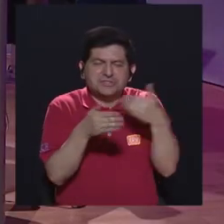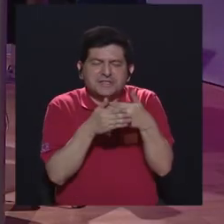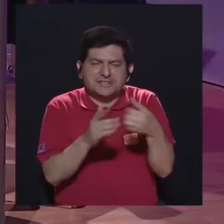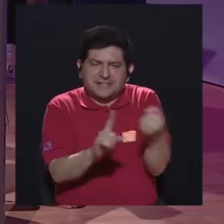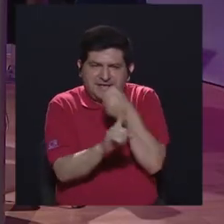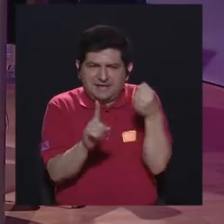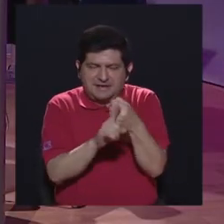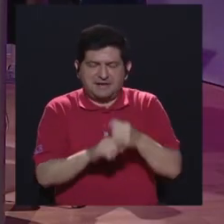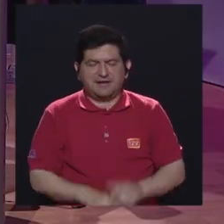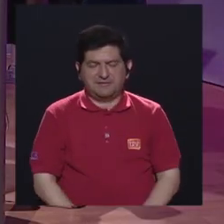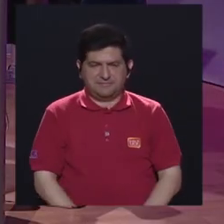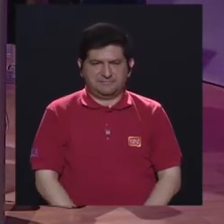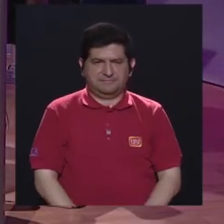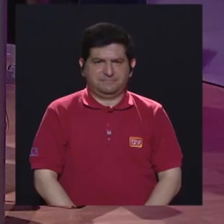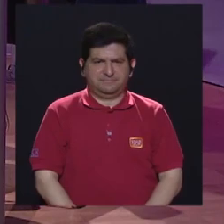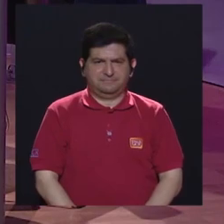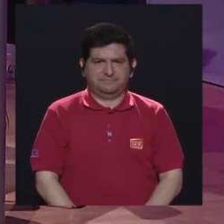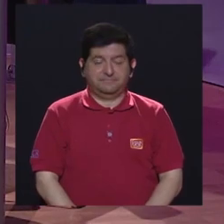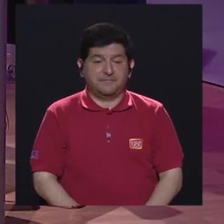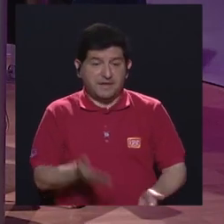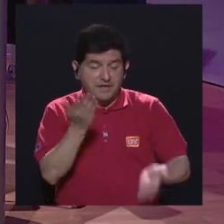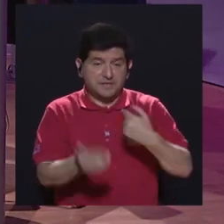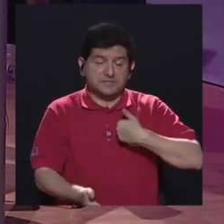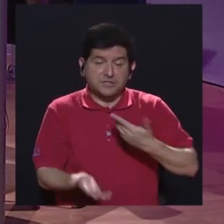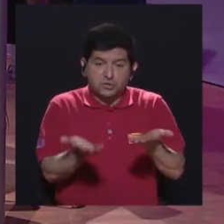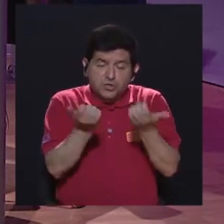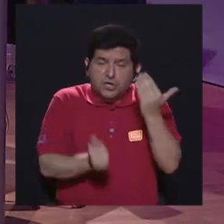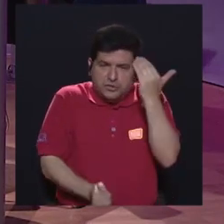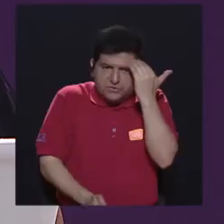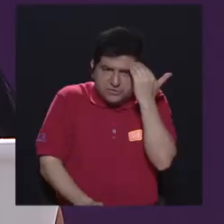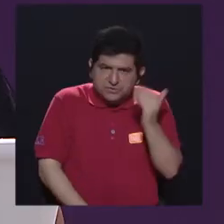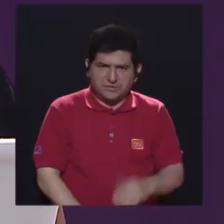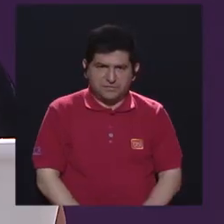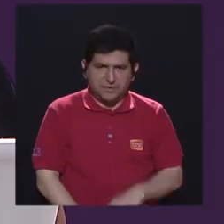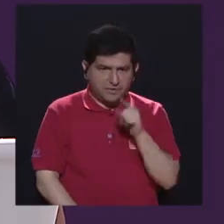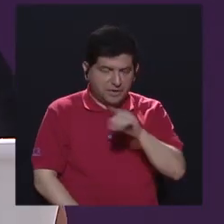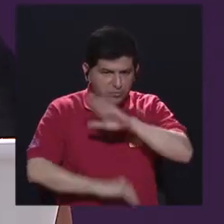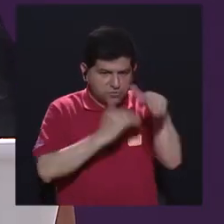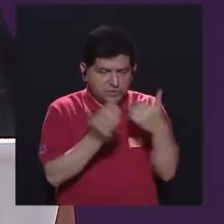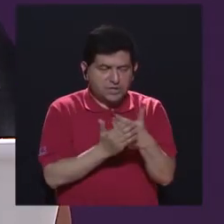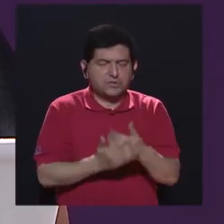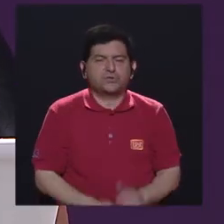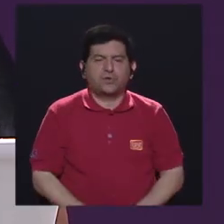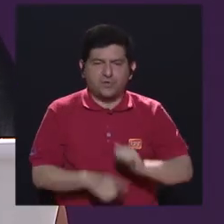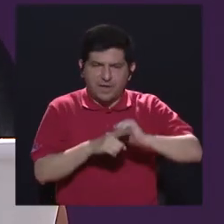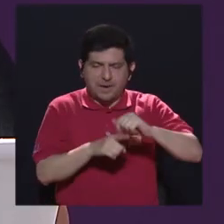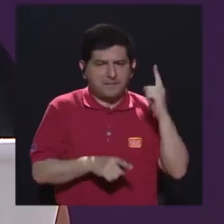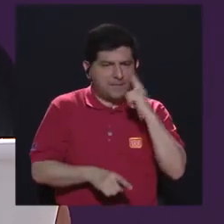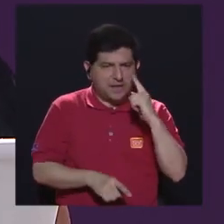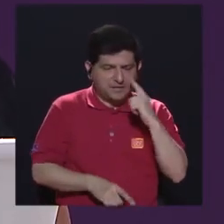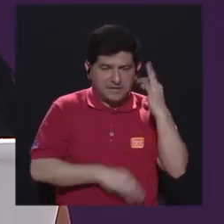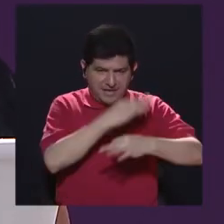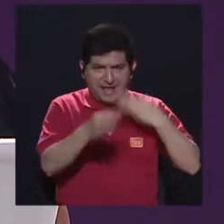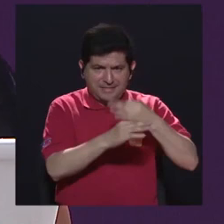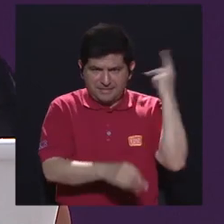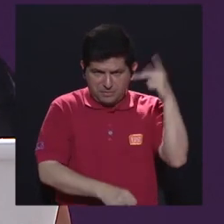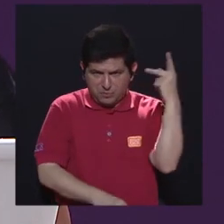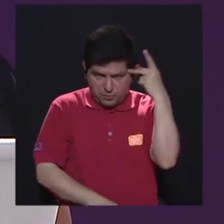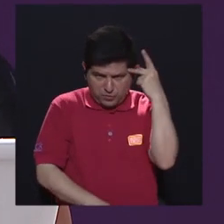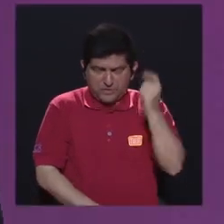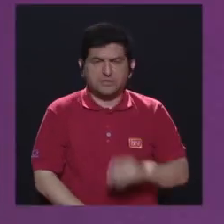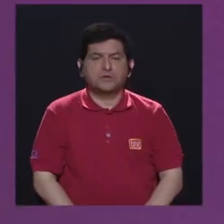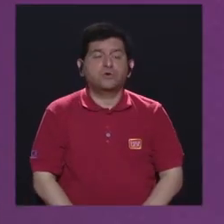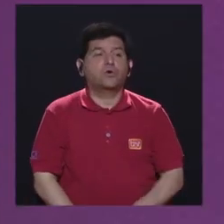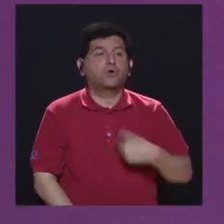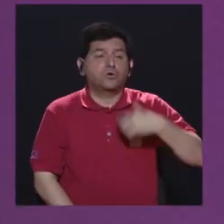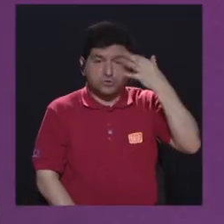ahí. Okay. Y también me gustaría saber si para ustedes todo ejercicio de la prostitución es político. Yo creo que